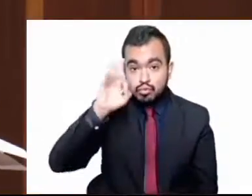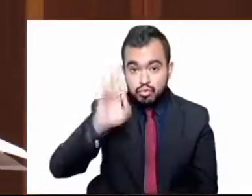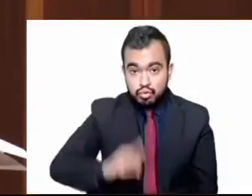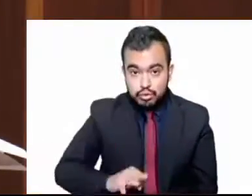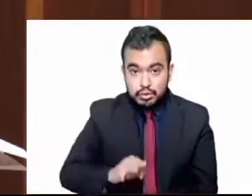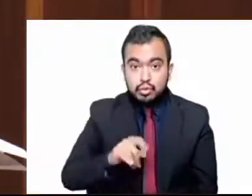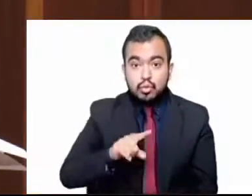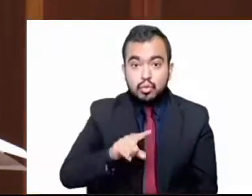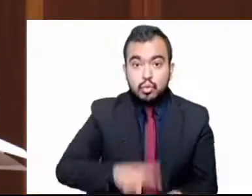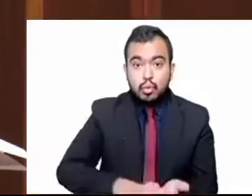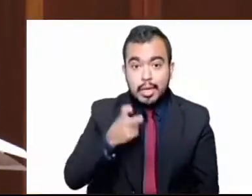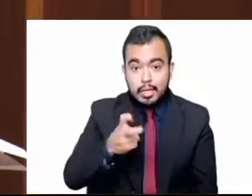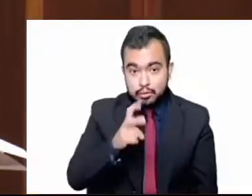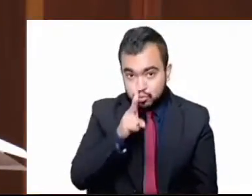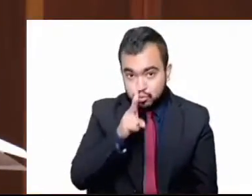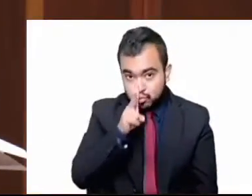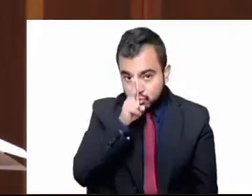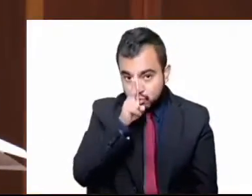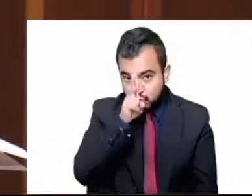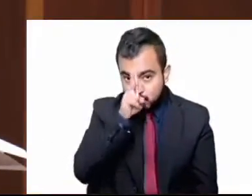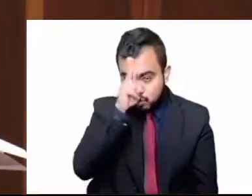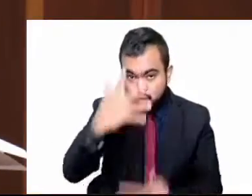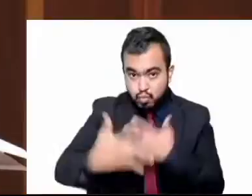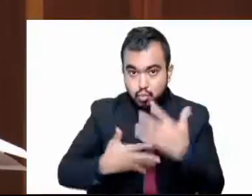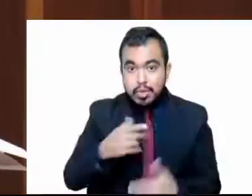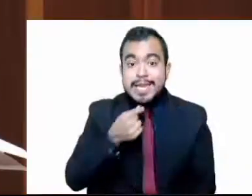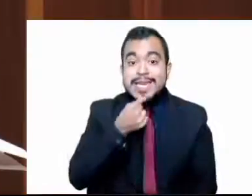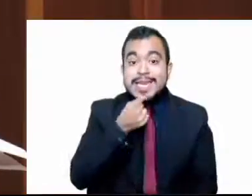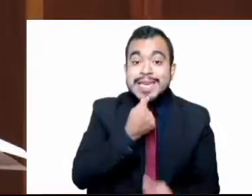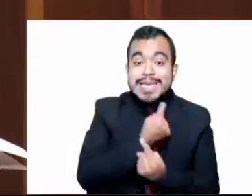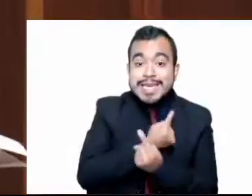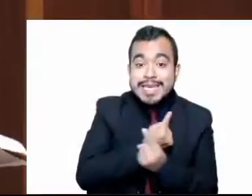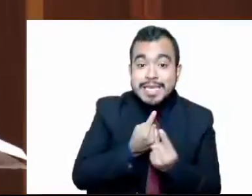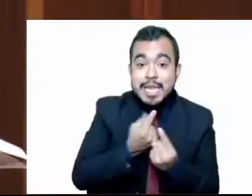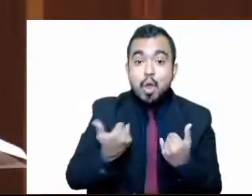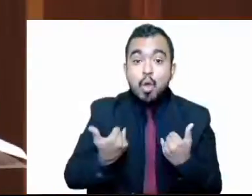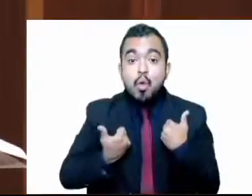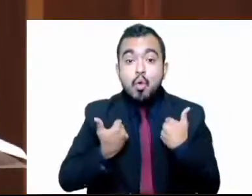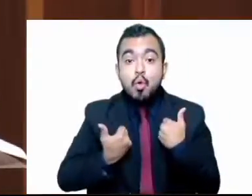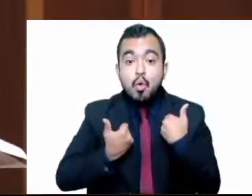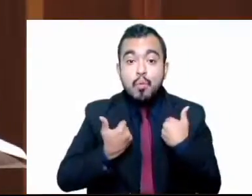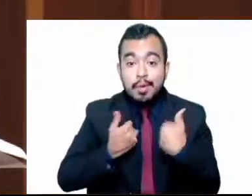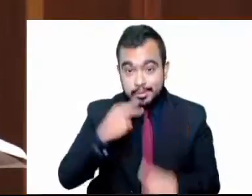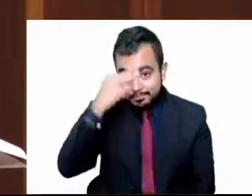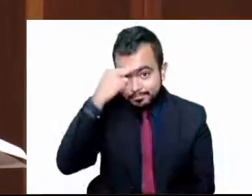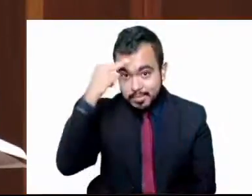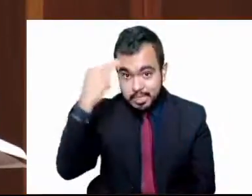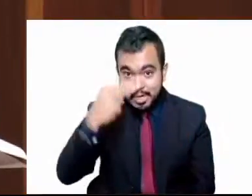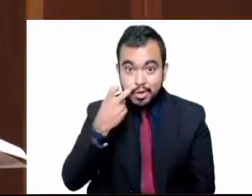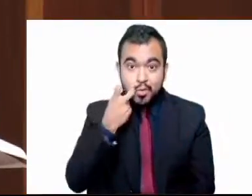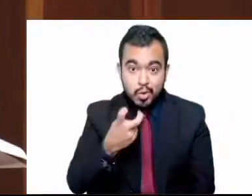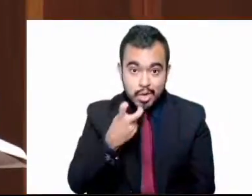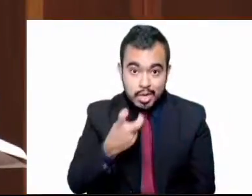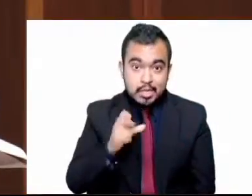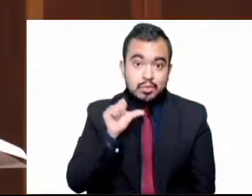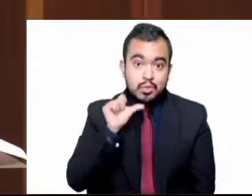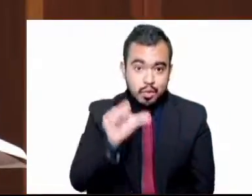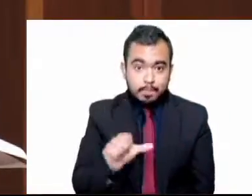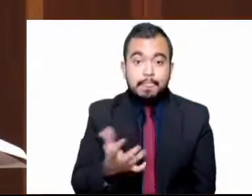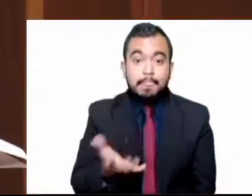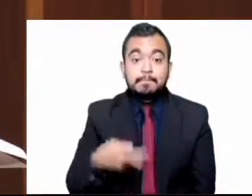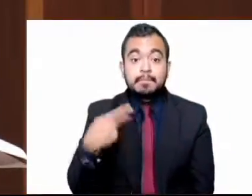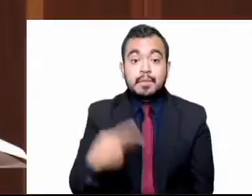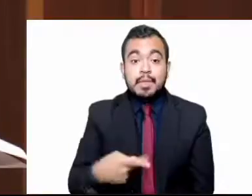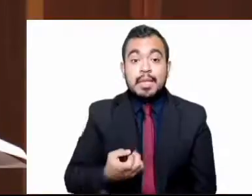violencia habían sido niñas y jóvenes mexicanas. En lo que respecta a nuestro querido Estado de México, se produjo